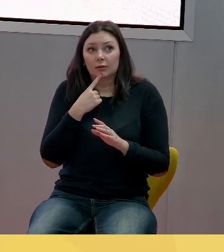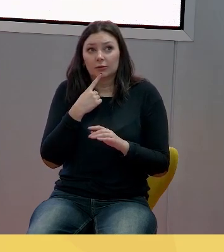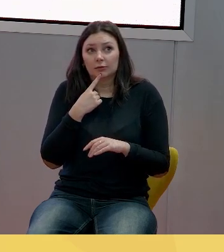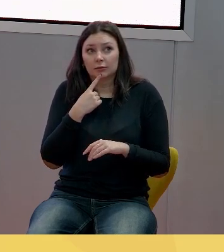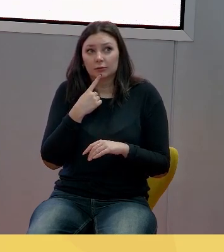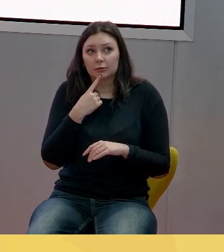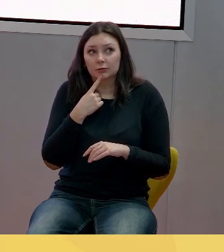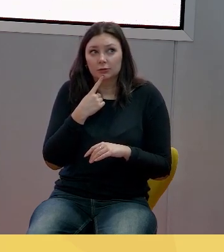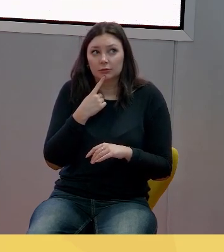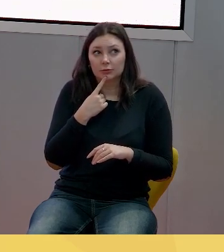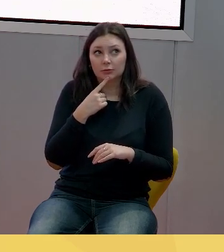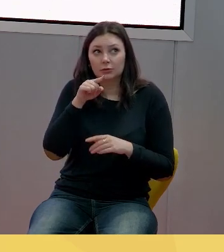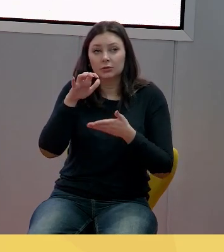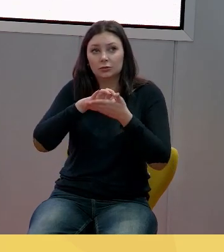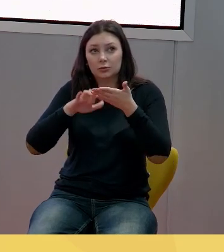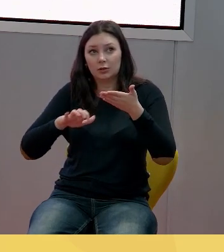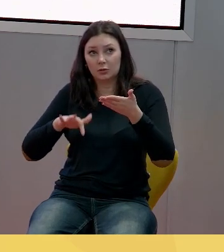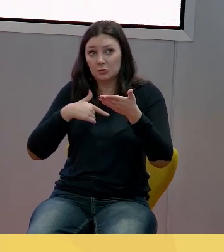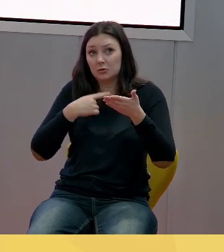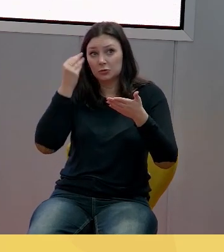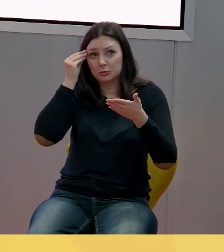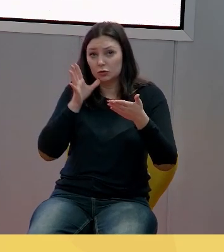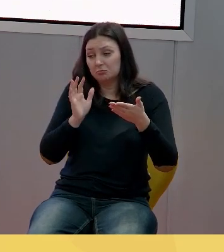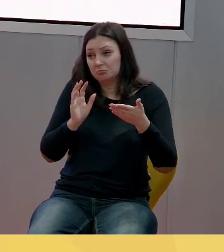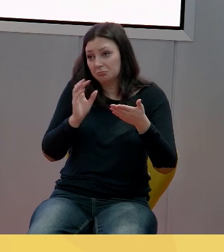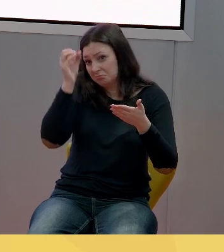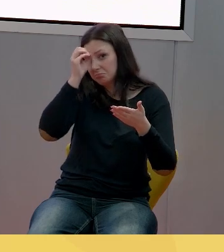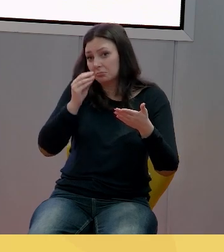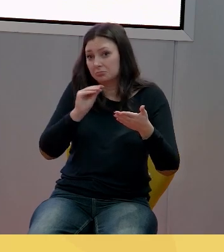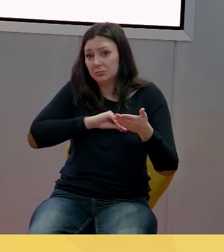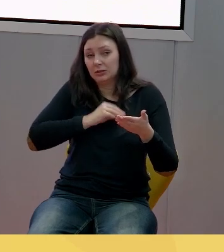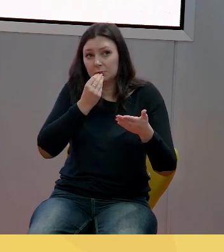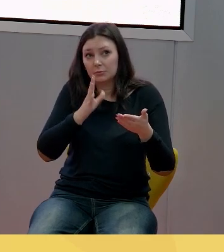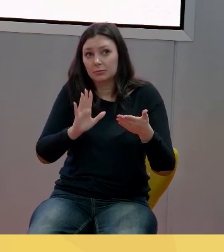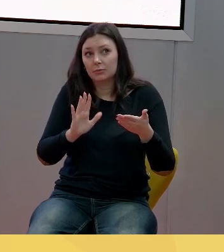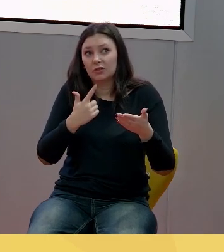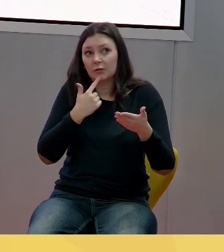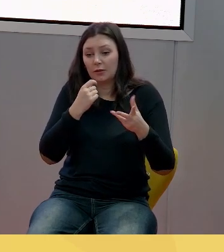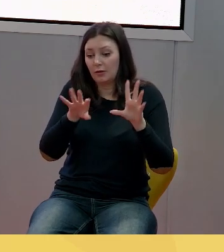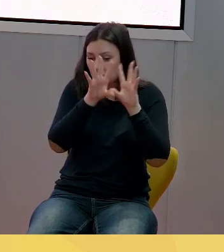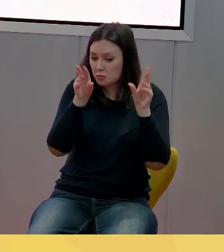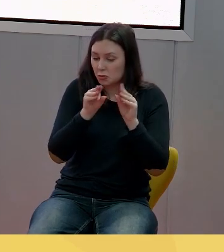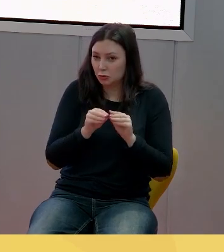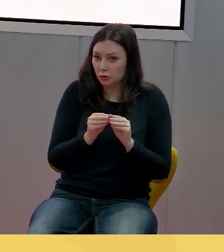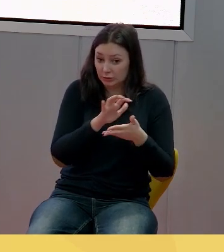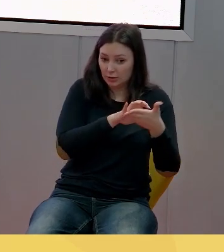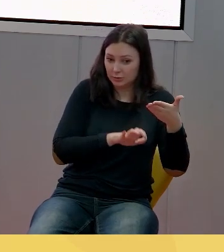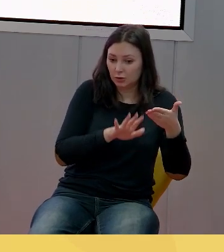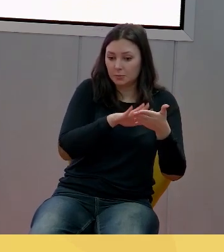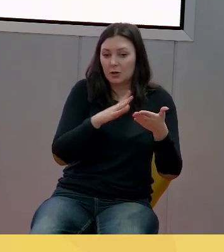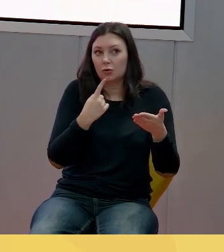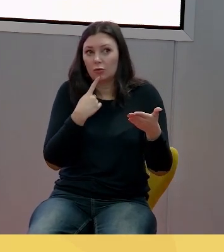o científica, que es un artículo que está bastante bien, que resume las conclusiones de la revisión, pero no he